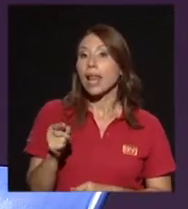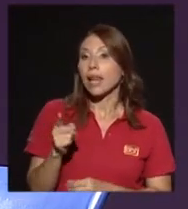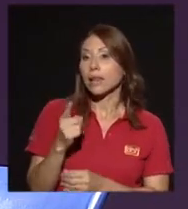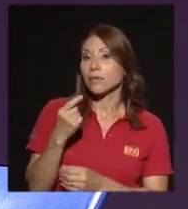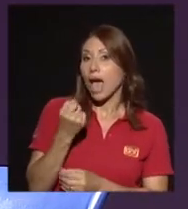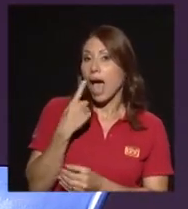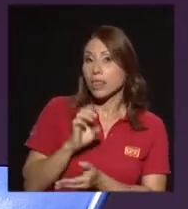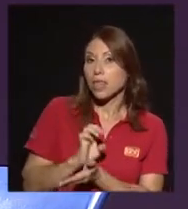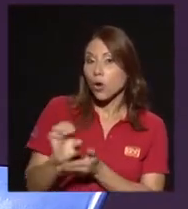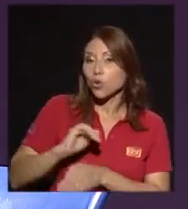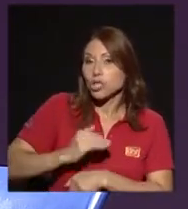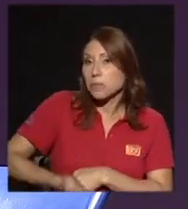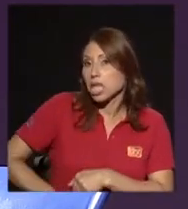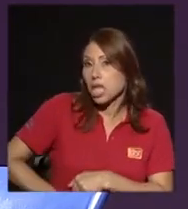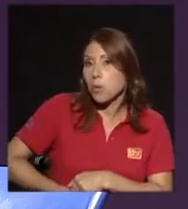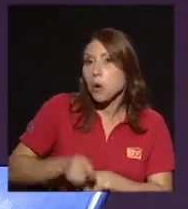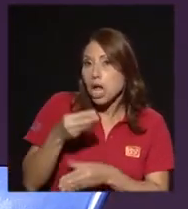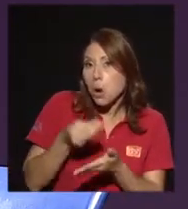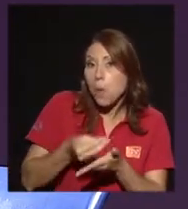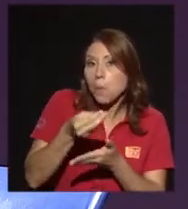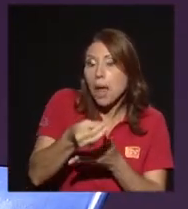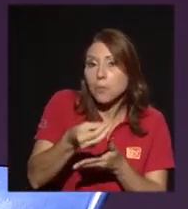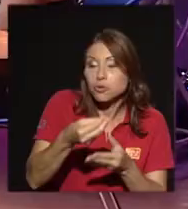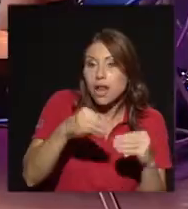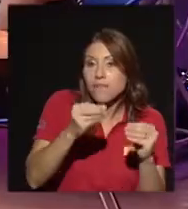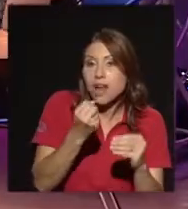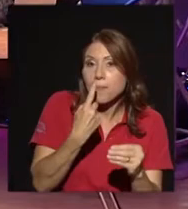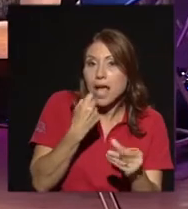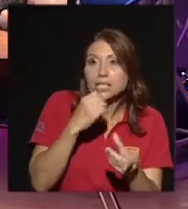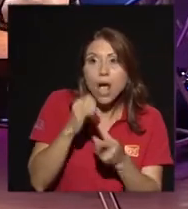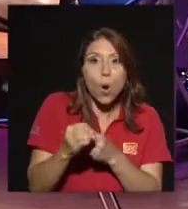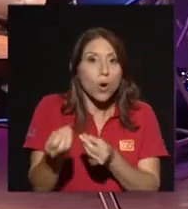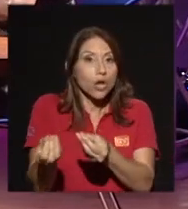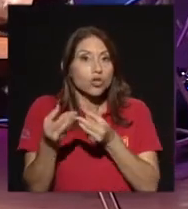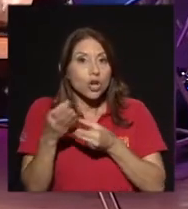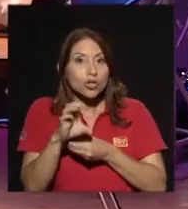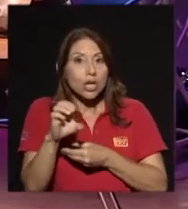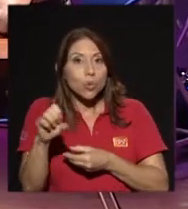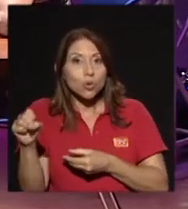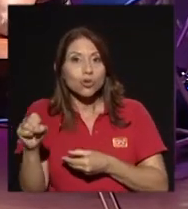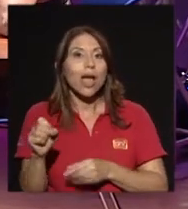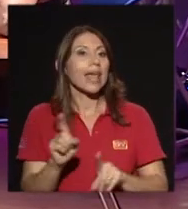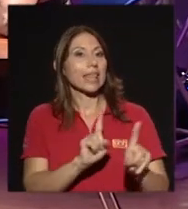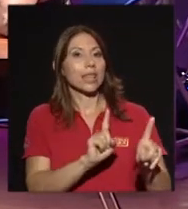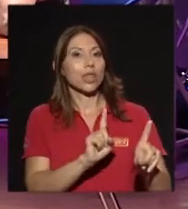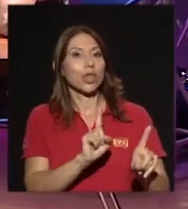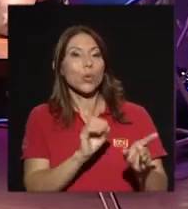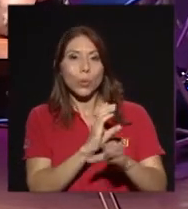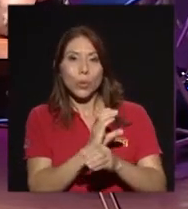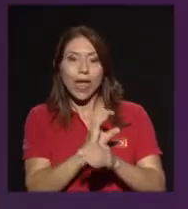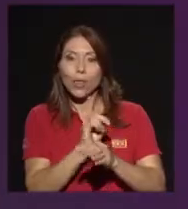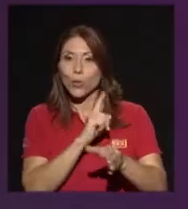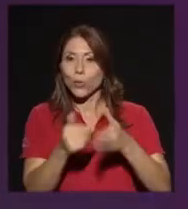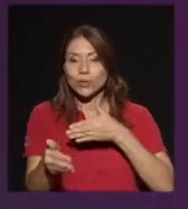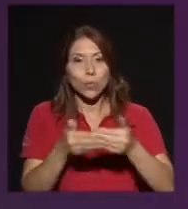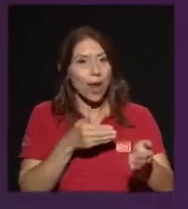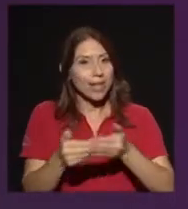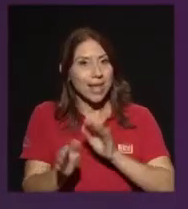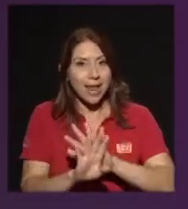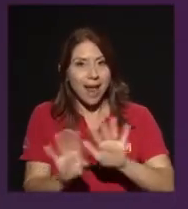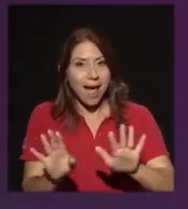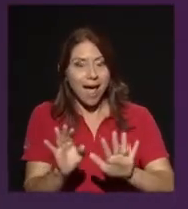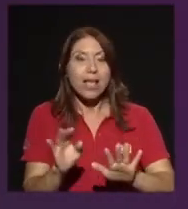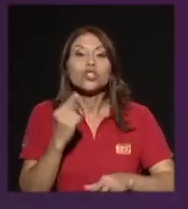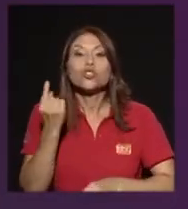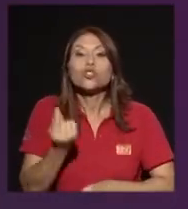podemos encontrar en la farmacia o el que nos dieron en el Seguro Social. No es cualquiera. No son todos. Sí, en esto hay que tener mucho cuidado porque precisamente